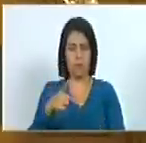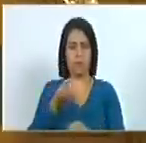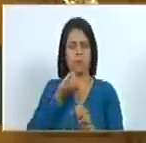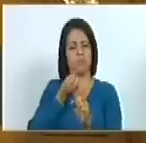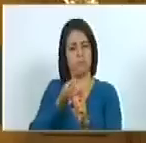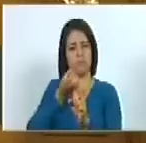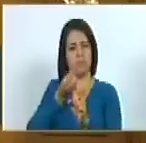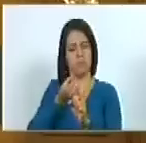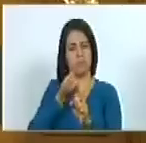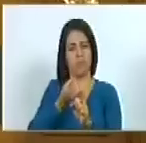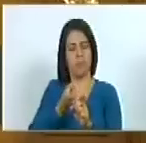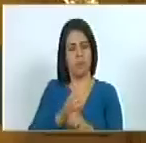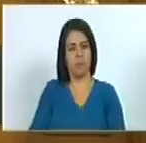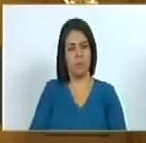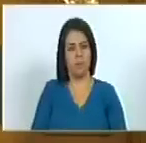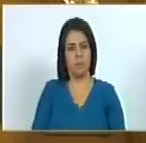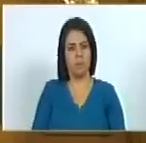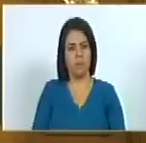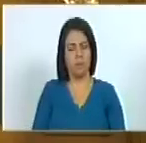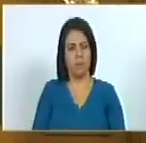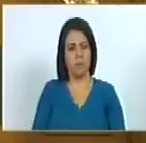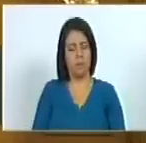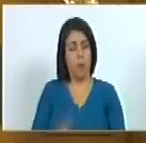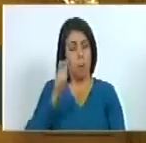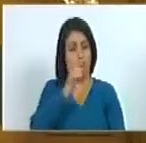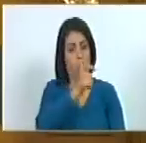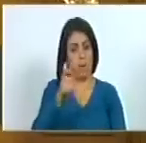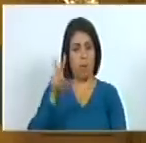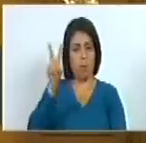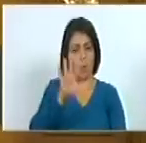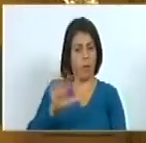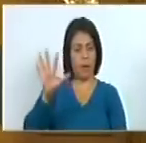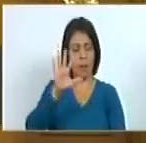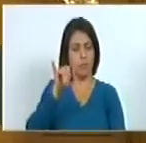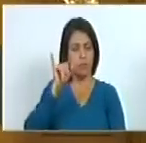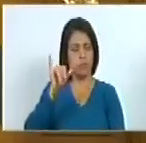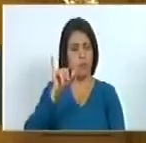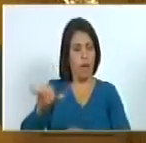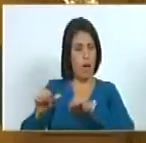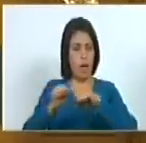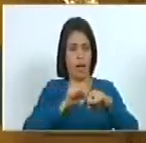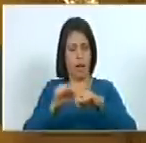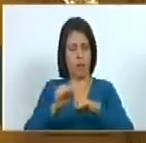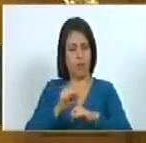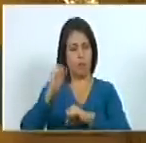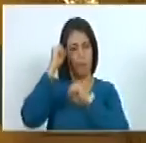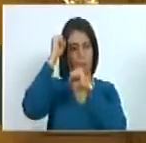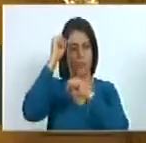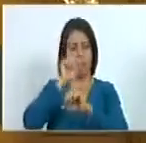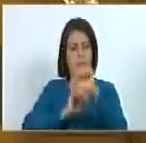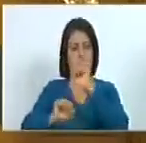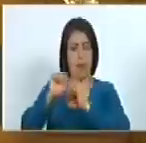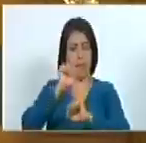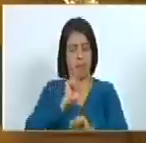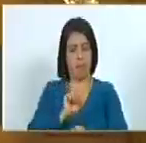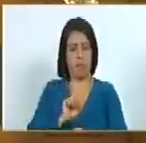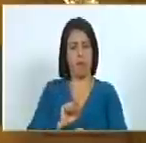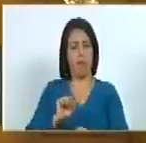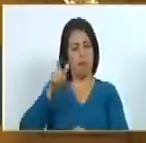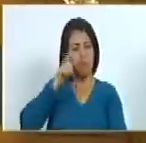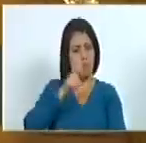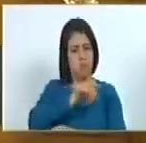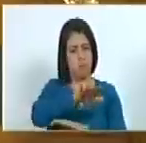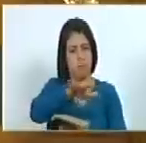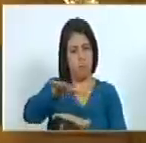palabra que el pueblo venezolano, con su actuación heroica de defensa de la